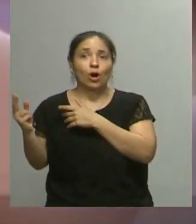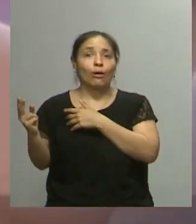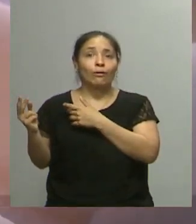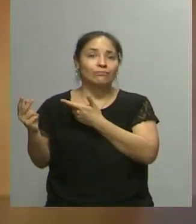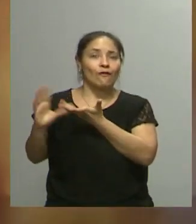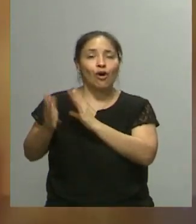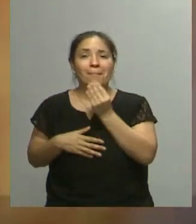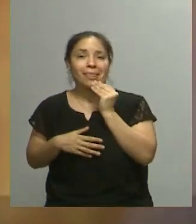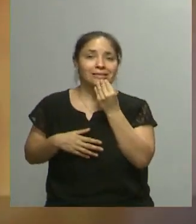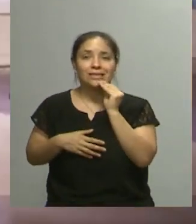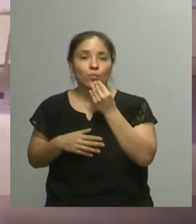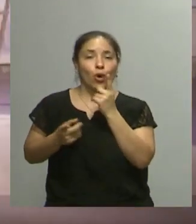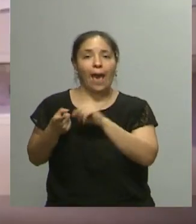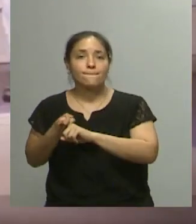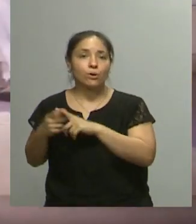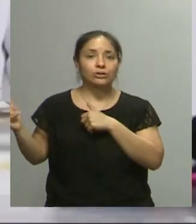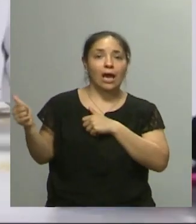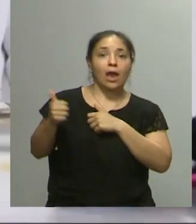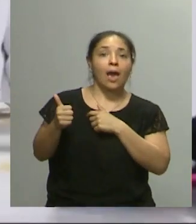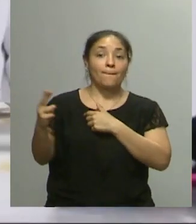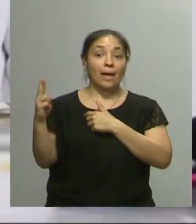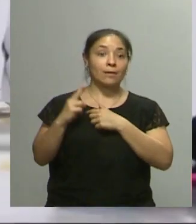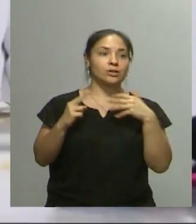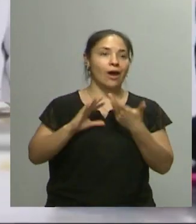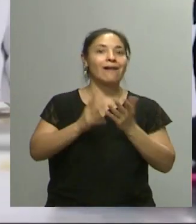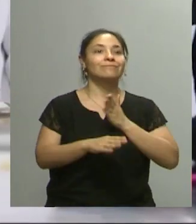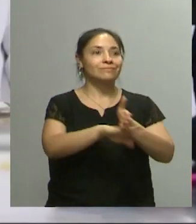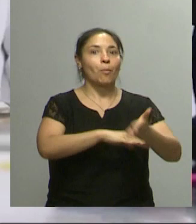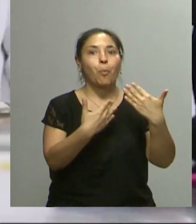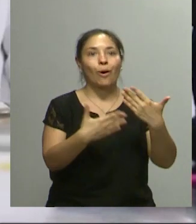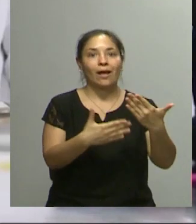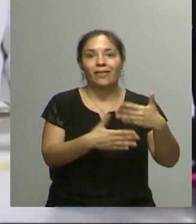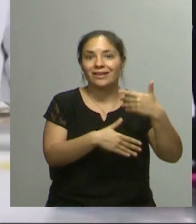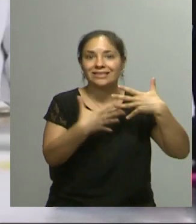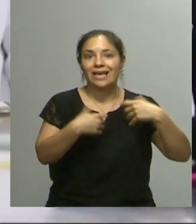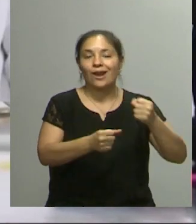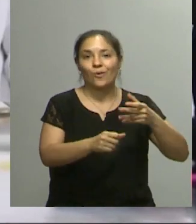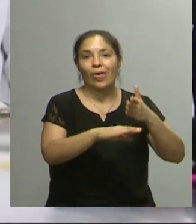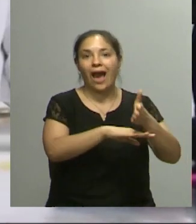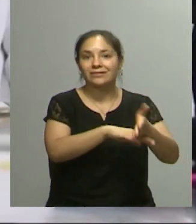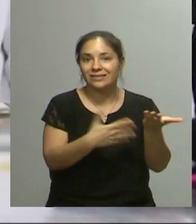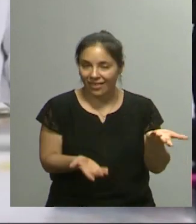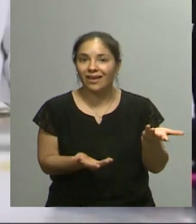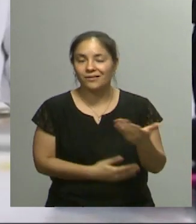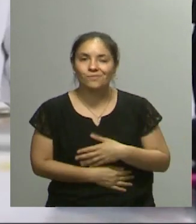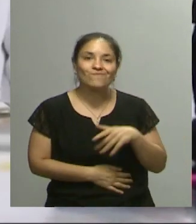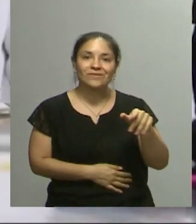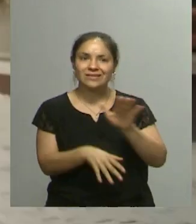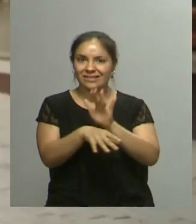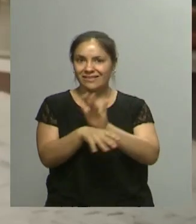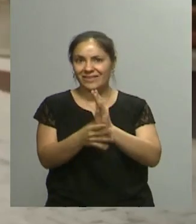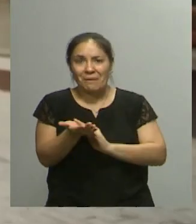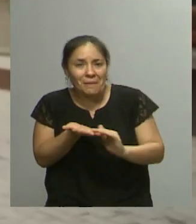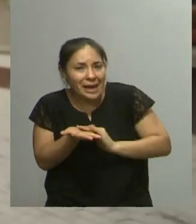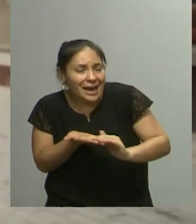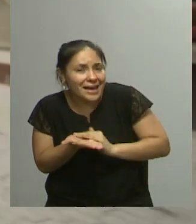emergencia de salud sexual, ¿no? Entonces estamos hablando de cuestiones que son muy finas, que son muy concretas,